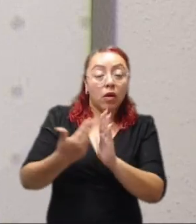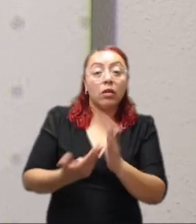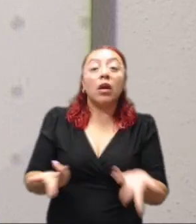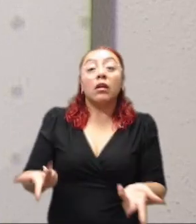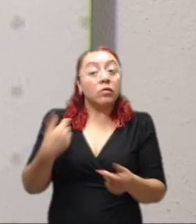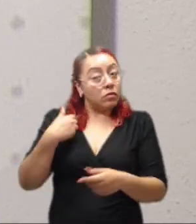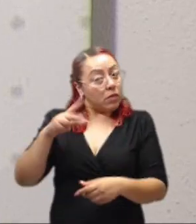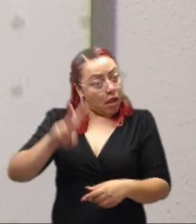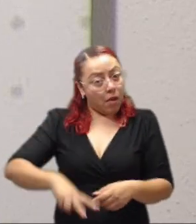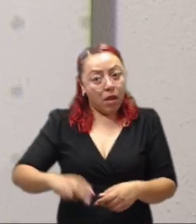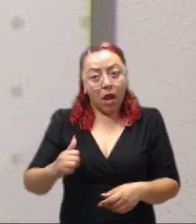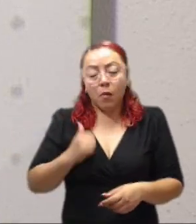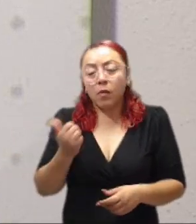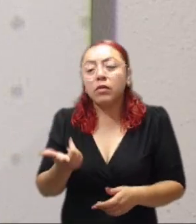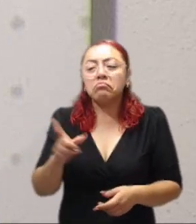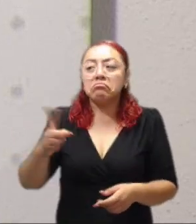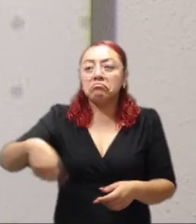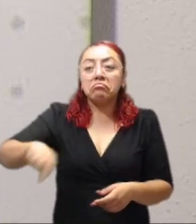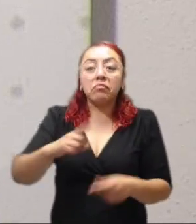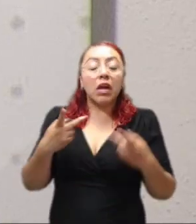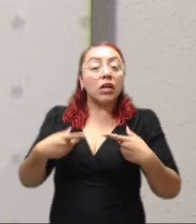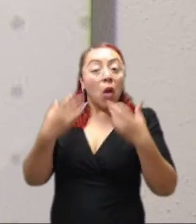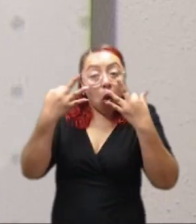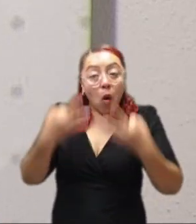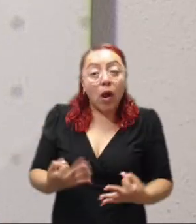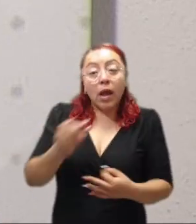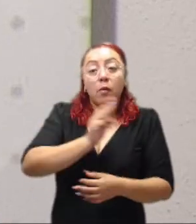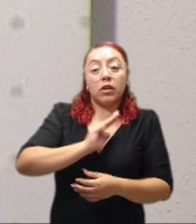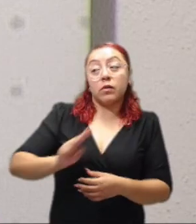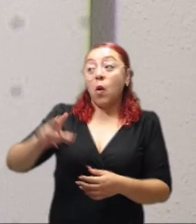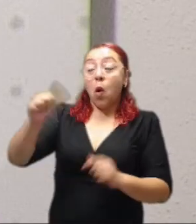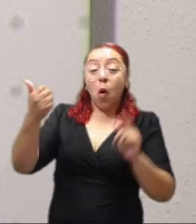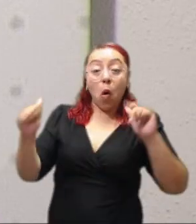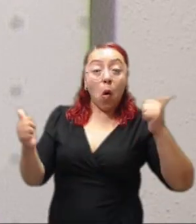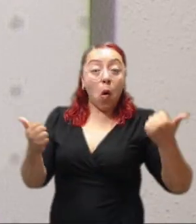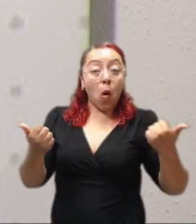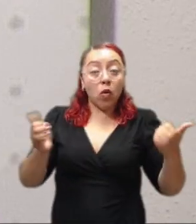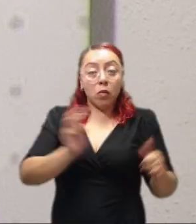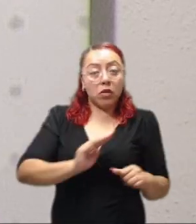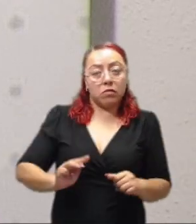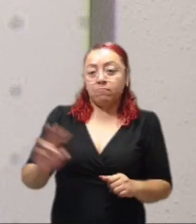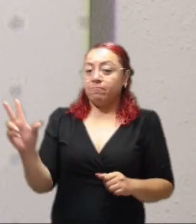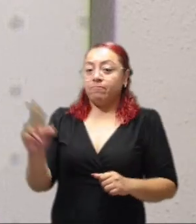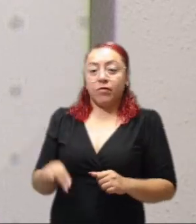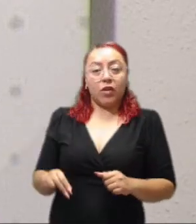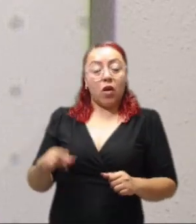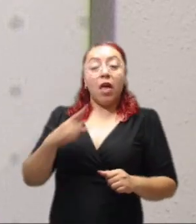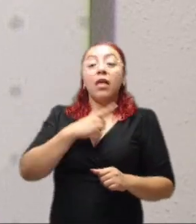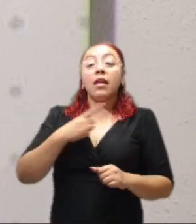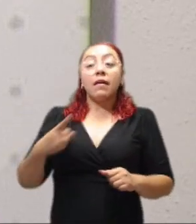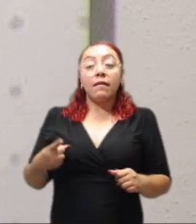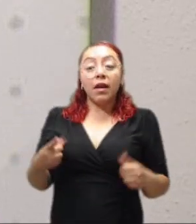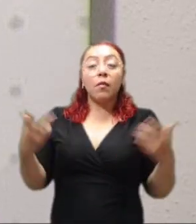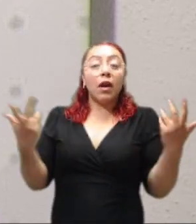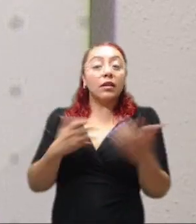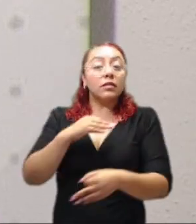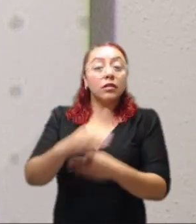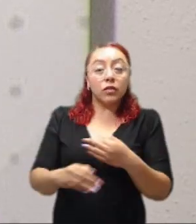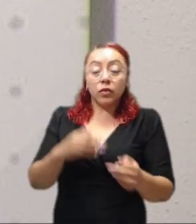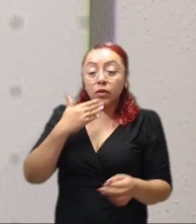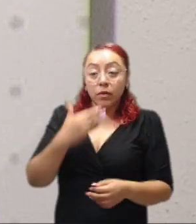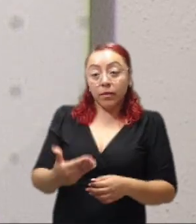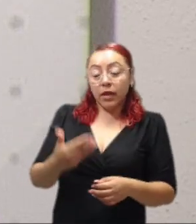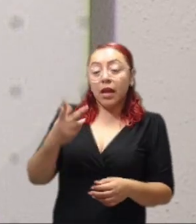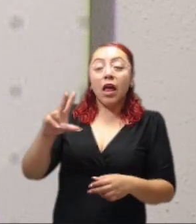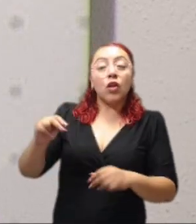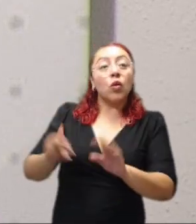nuestro municipio nadie de fuera Tendremos que hacer los arreglos necesarios sin afectar a nadie para colocar a